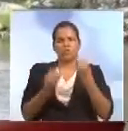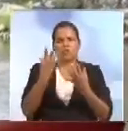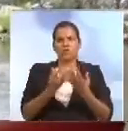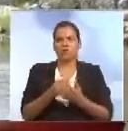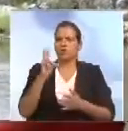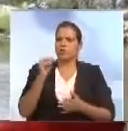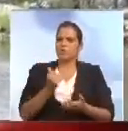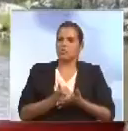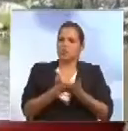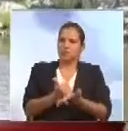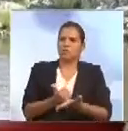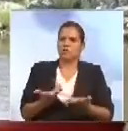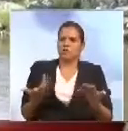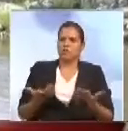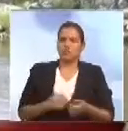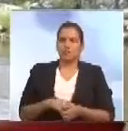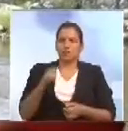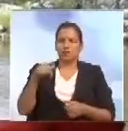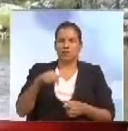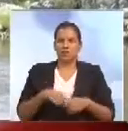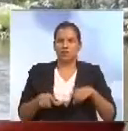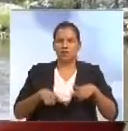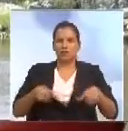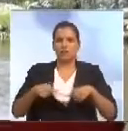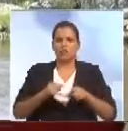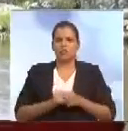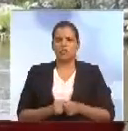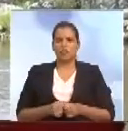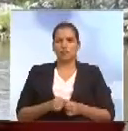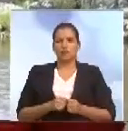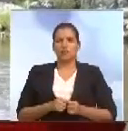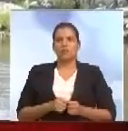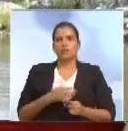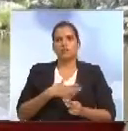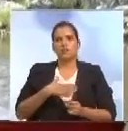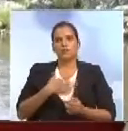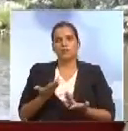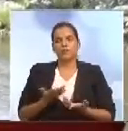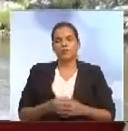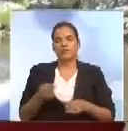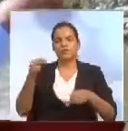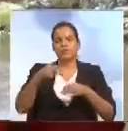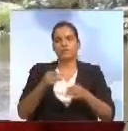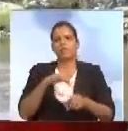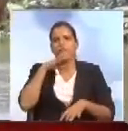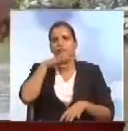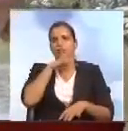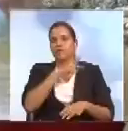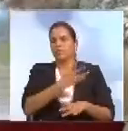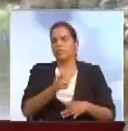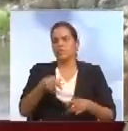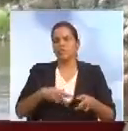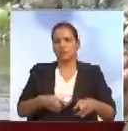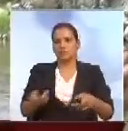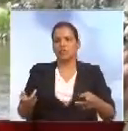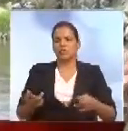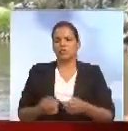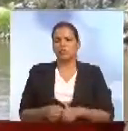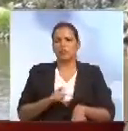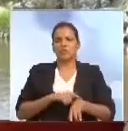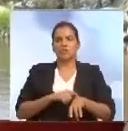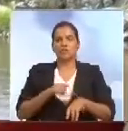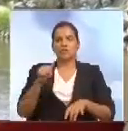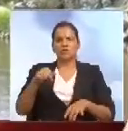han beneficiado. Petroecuador no nos ha compensado, no nos ha incluido en la compensación. Pero sí nos incluye en la contaminación. ¿Qué tiempo tienen